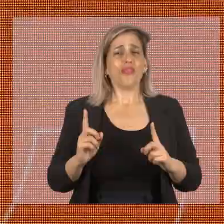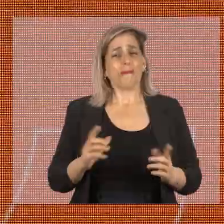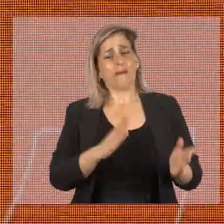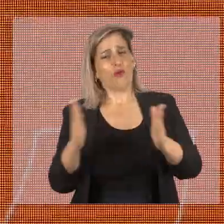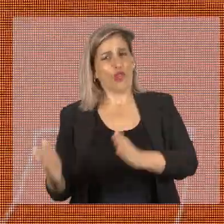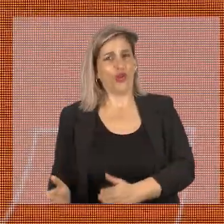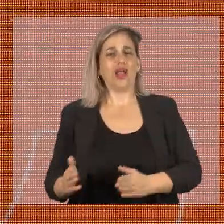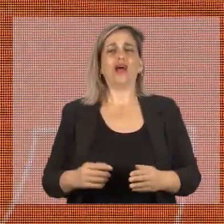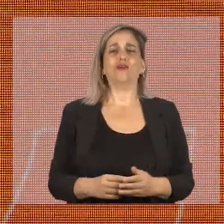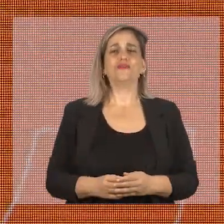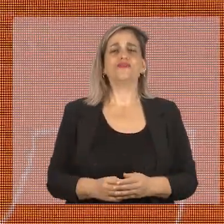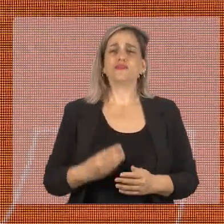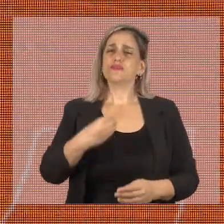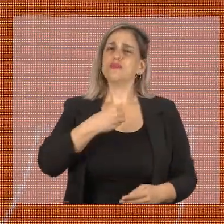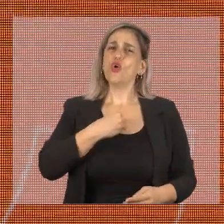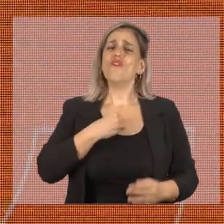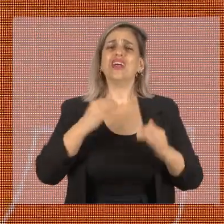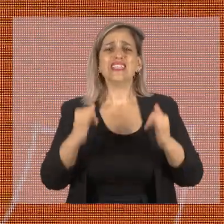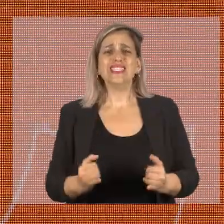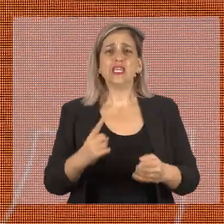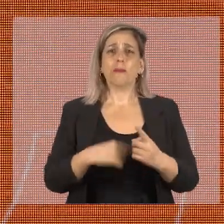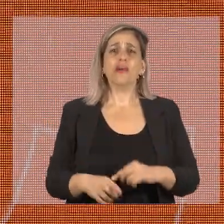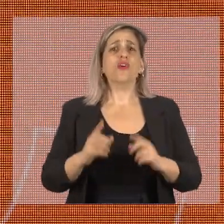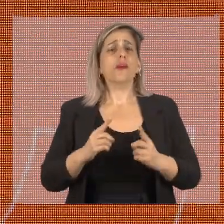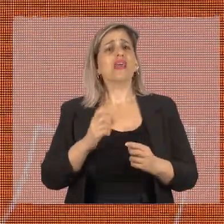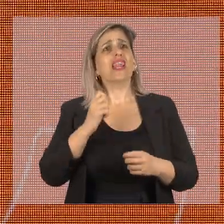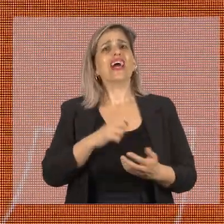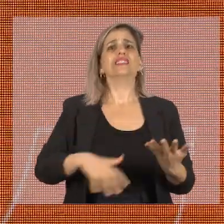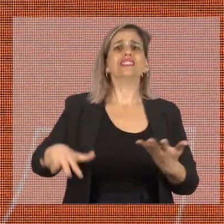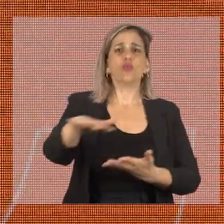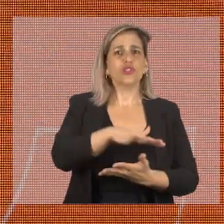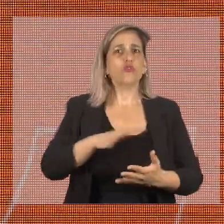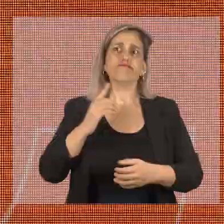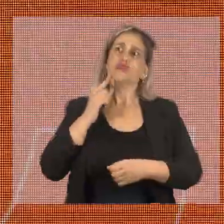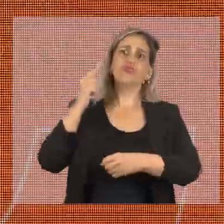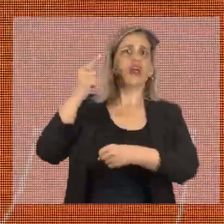Y por otro lado, además de la confianza, la cohesión social.